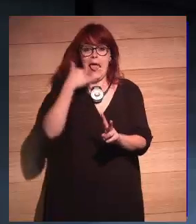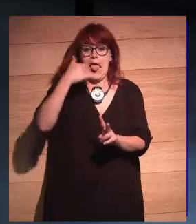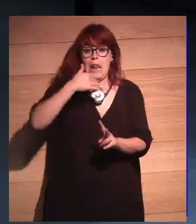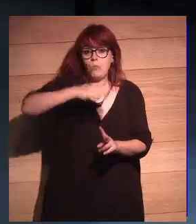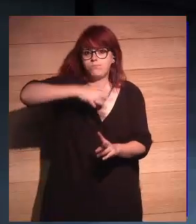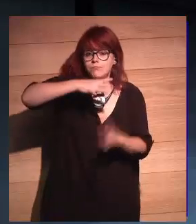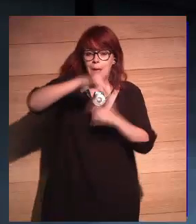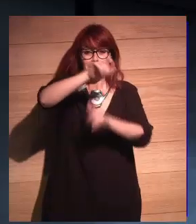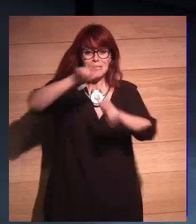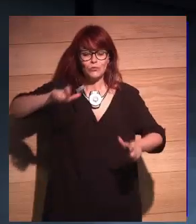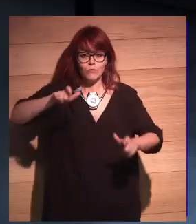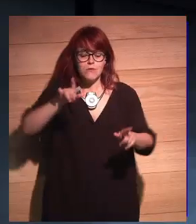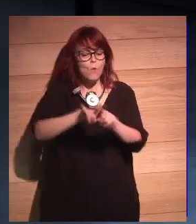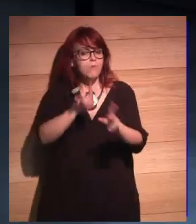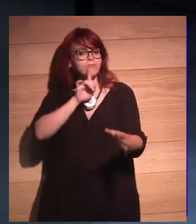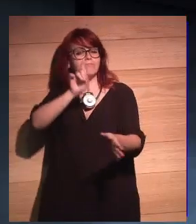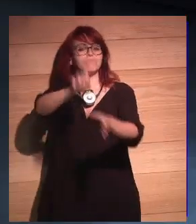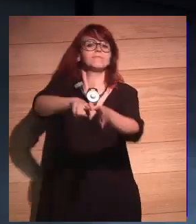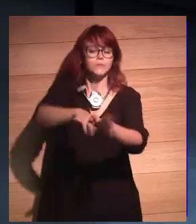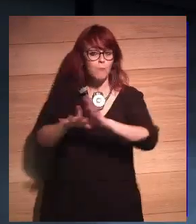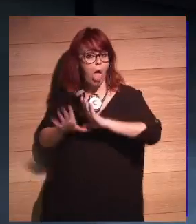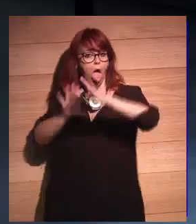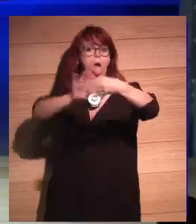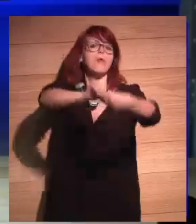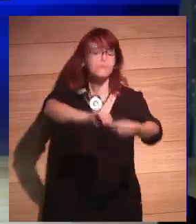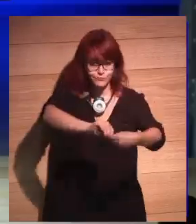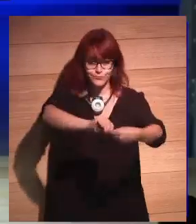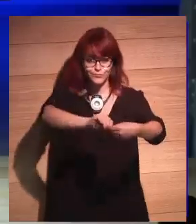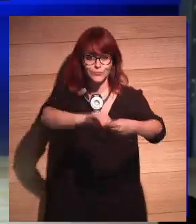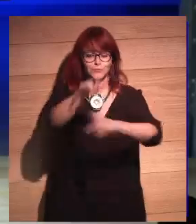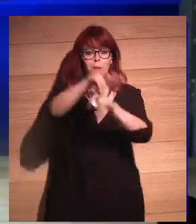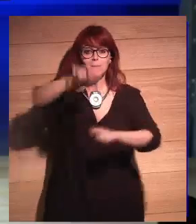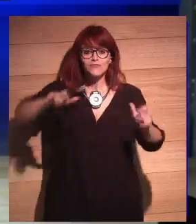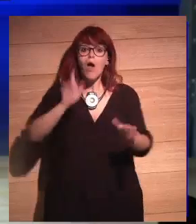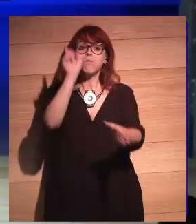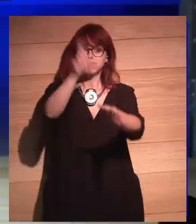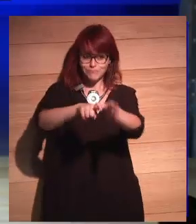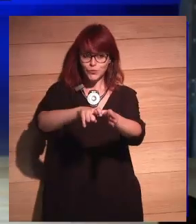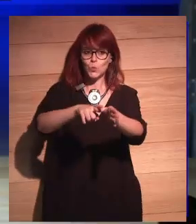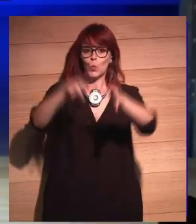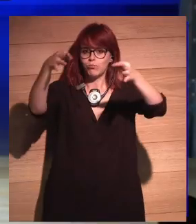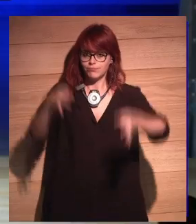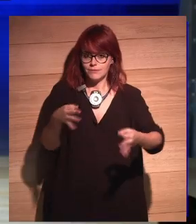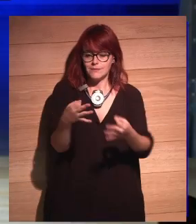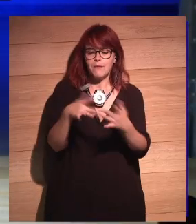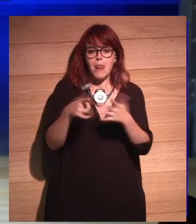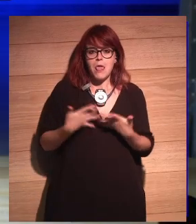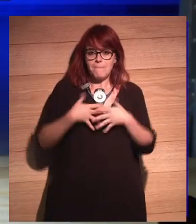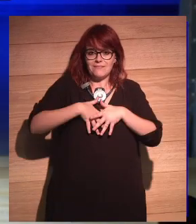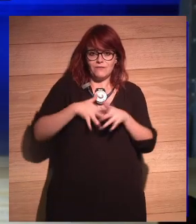hacía que la gente se implicara, es algo adaptativo, es algo donde la gente participa y es